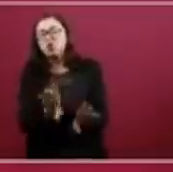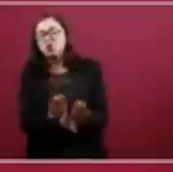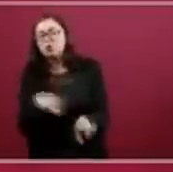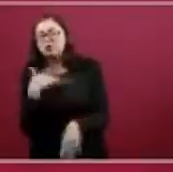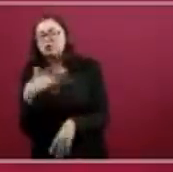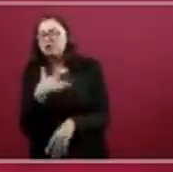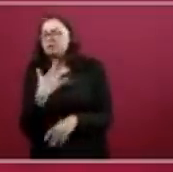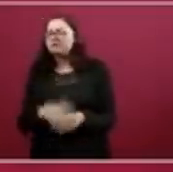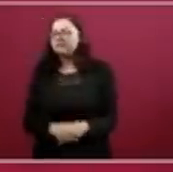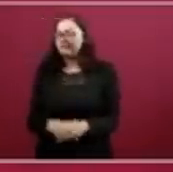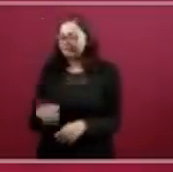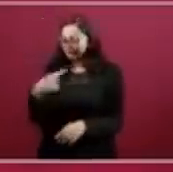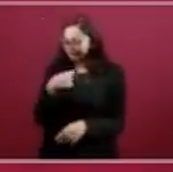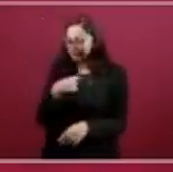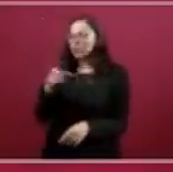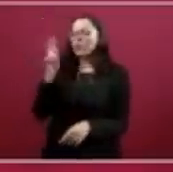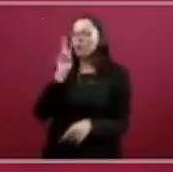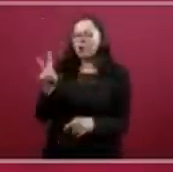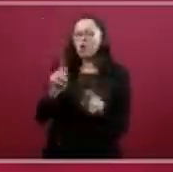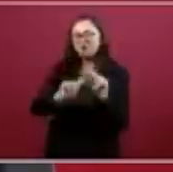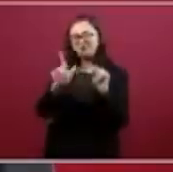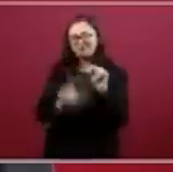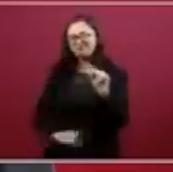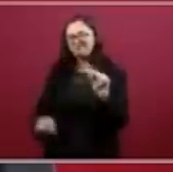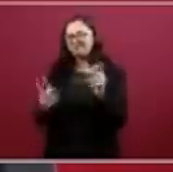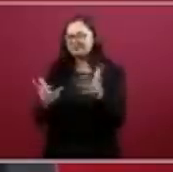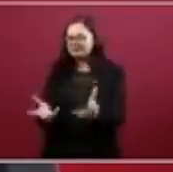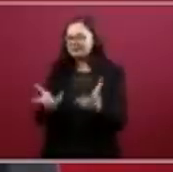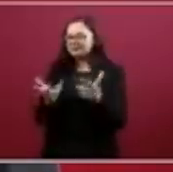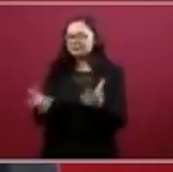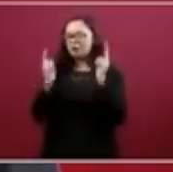muy esperanzada y no